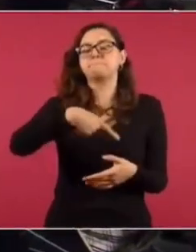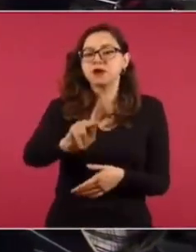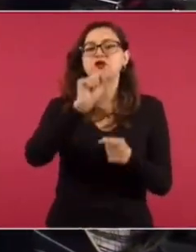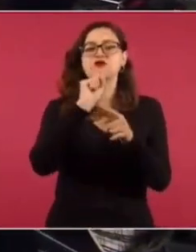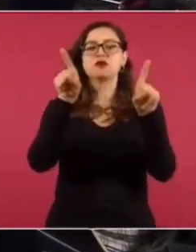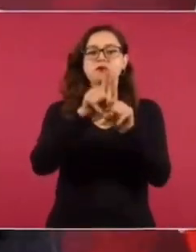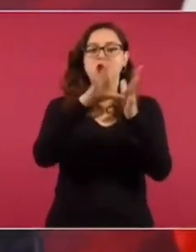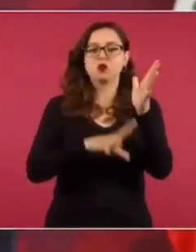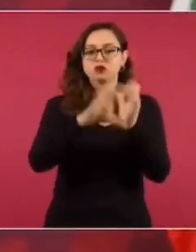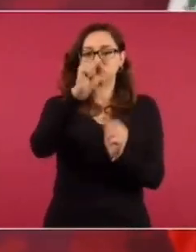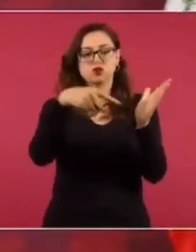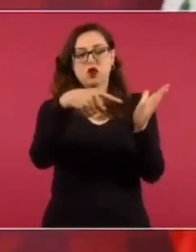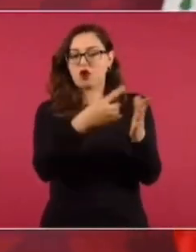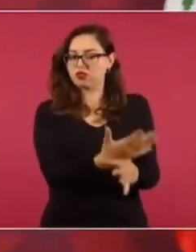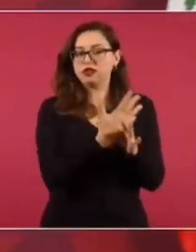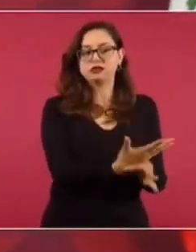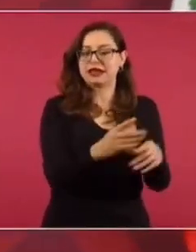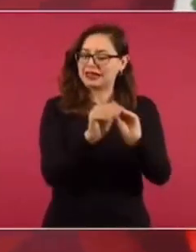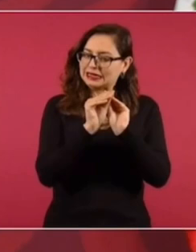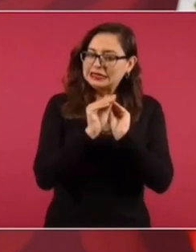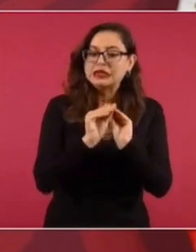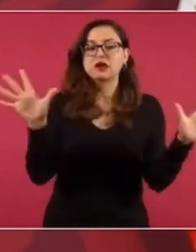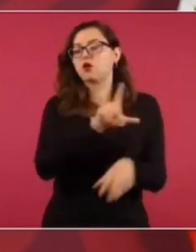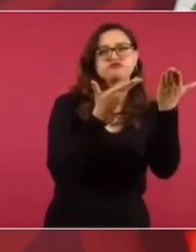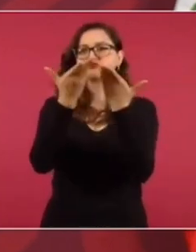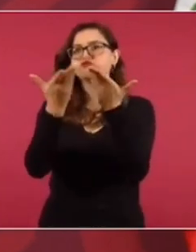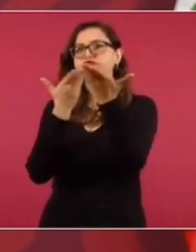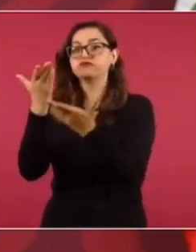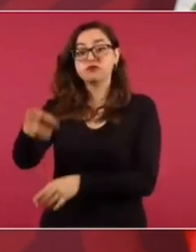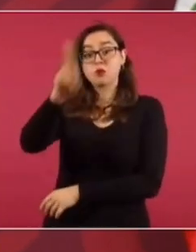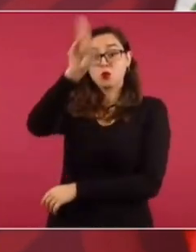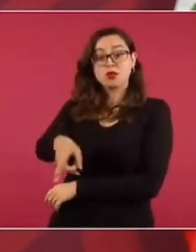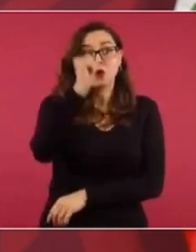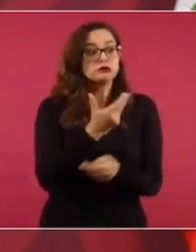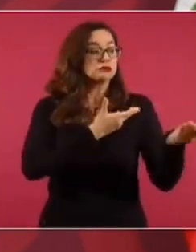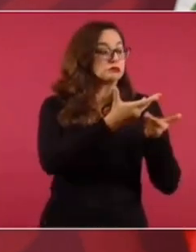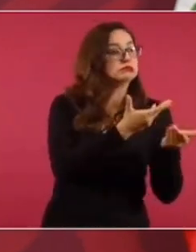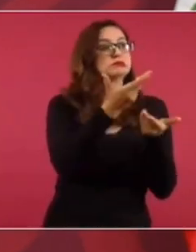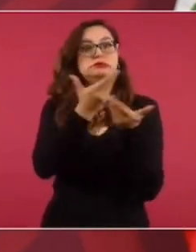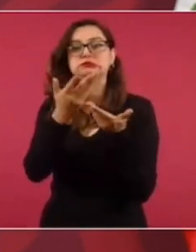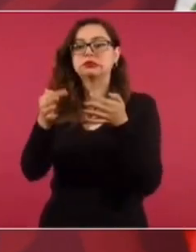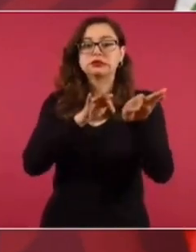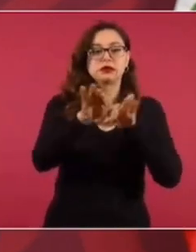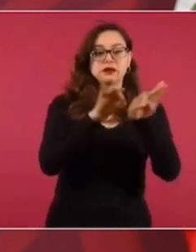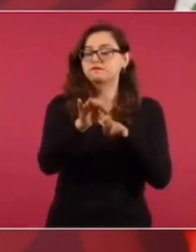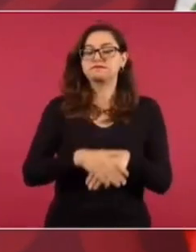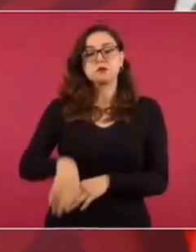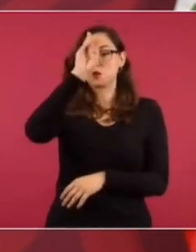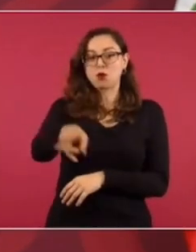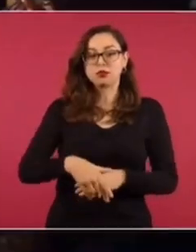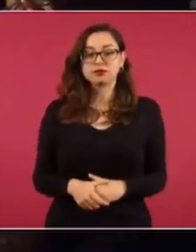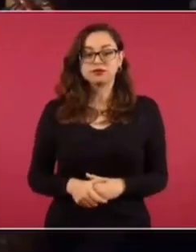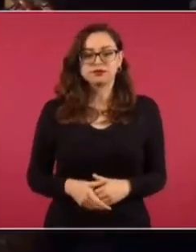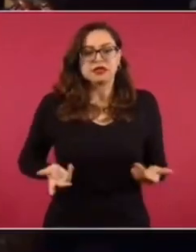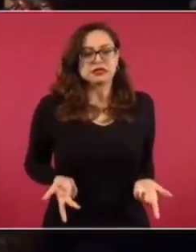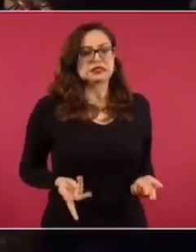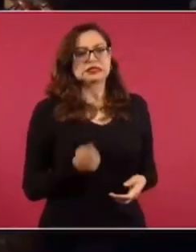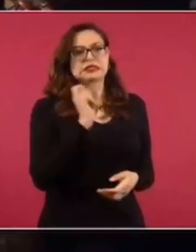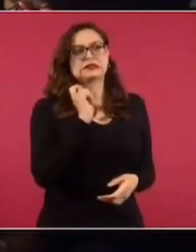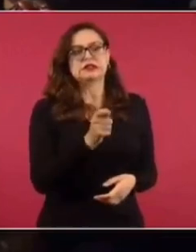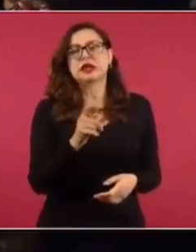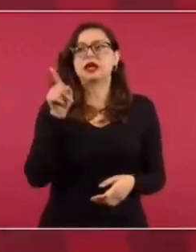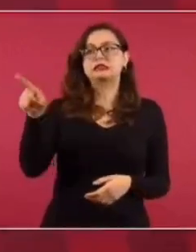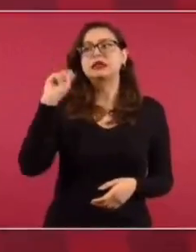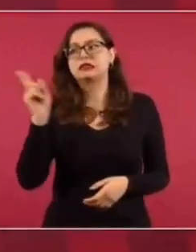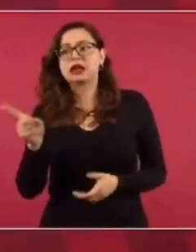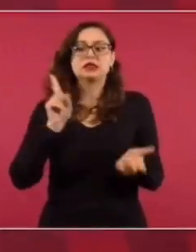está expresamente prohibido que los gobiernos estatales suscriban convenios con gobiernos extranjeros. ¿Esto quiere decir que lo que se haya hablado o alguna